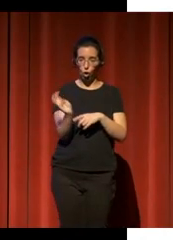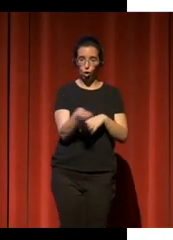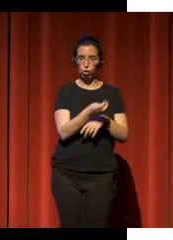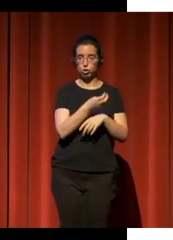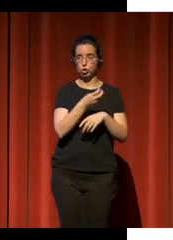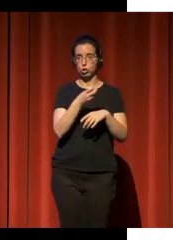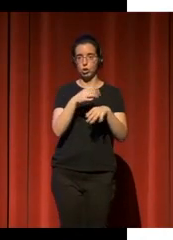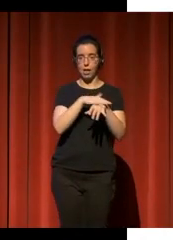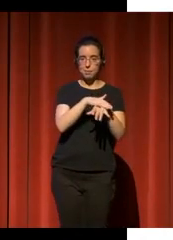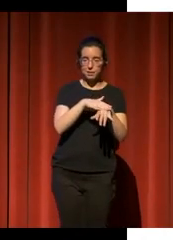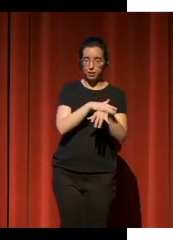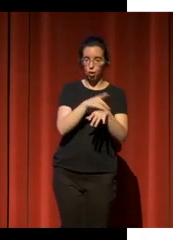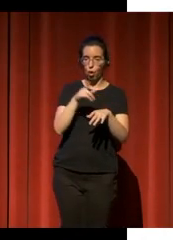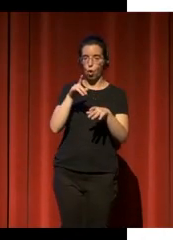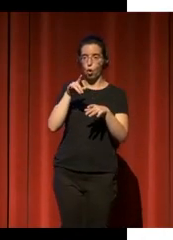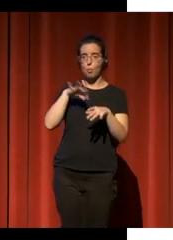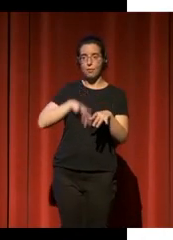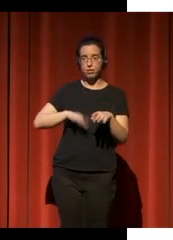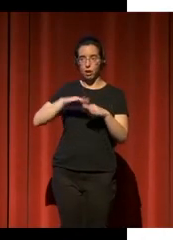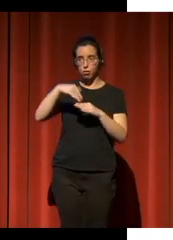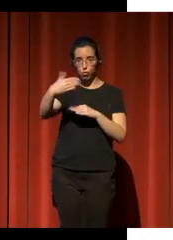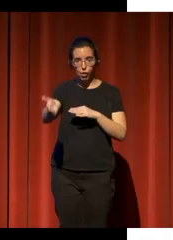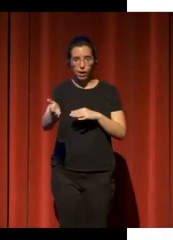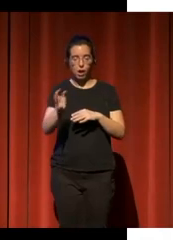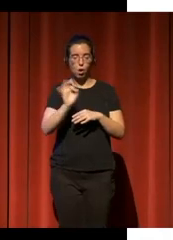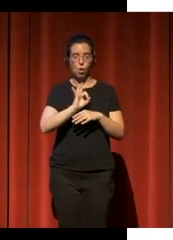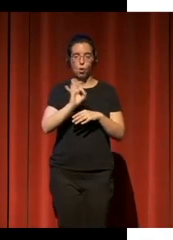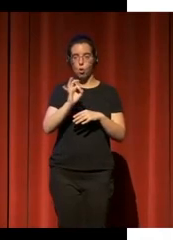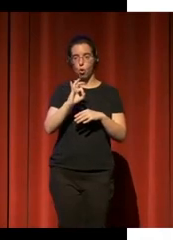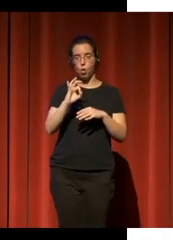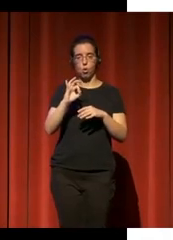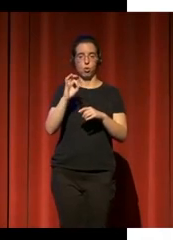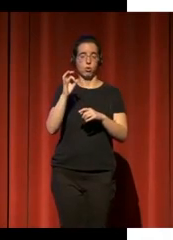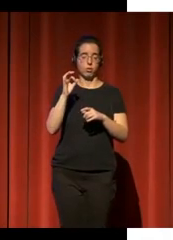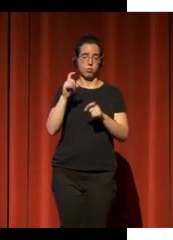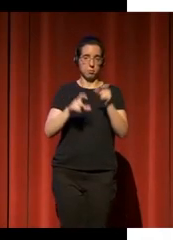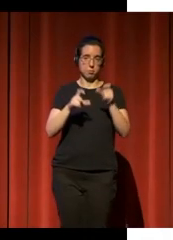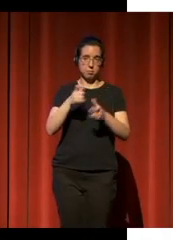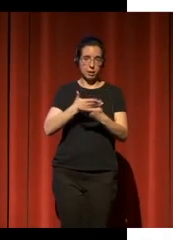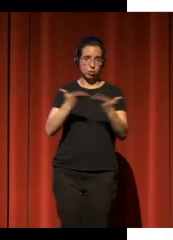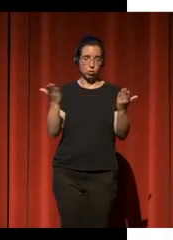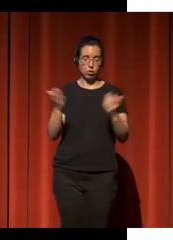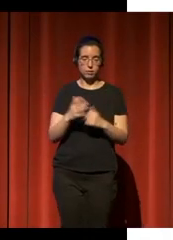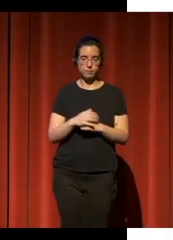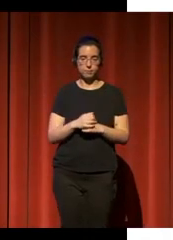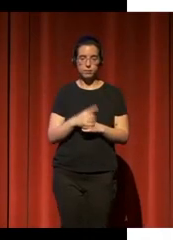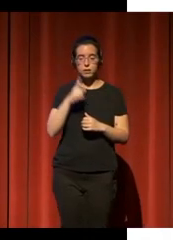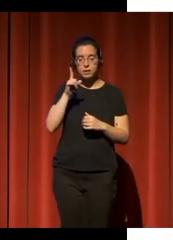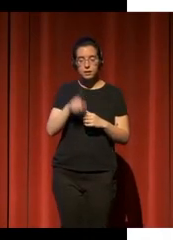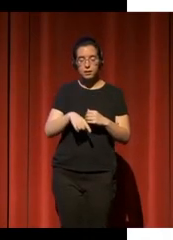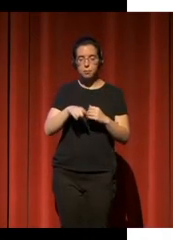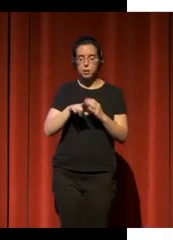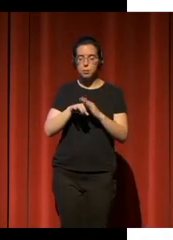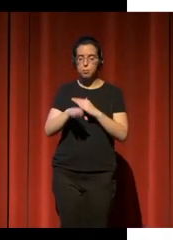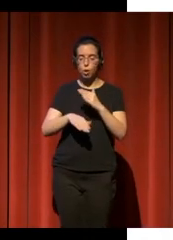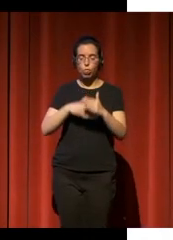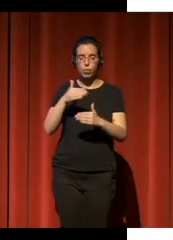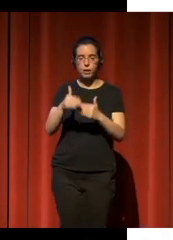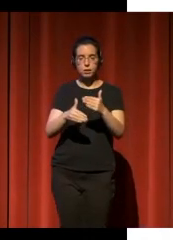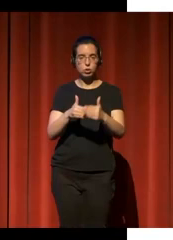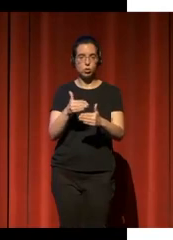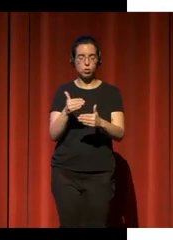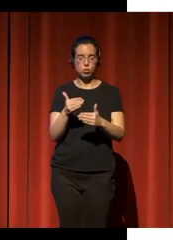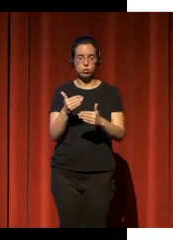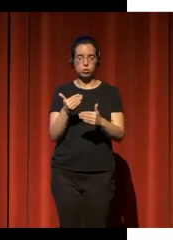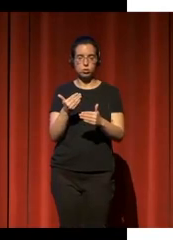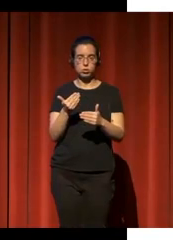externos o también lógicamente hacia la a la ciudadanía Ah también observamos procesos eh que